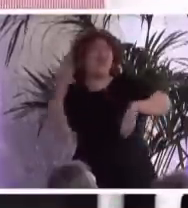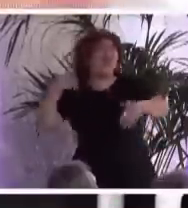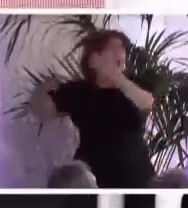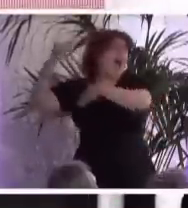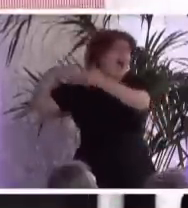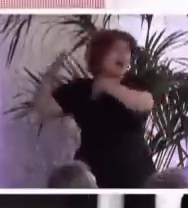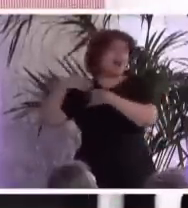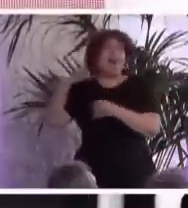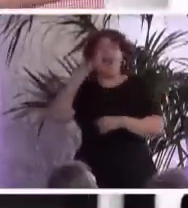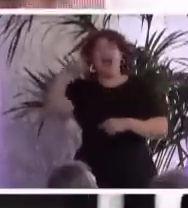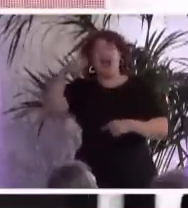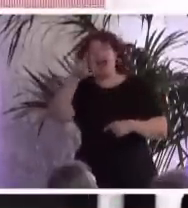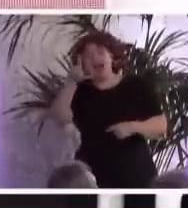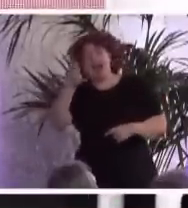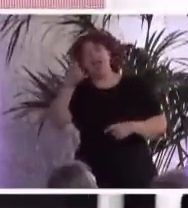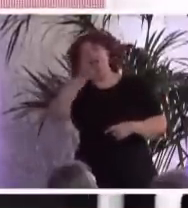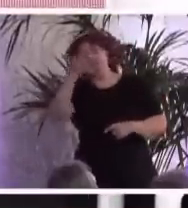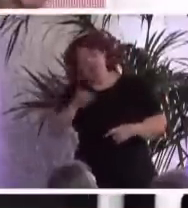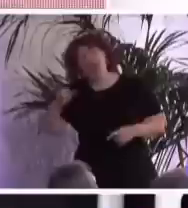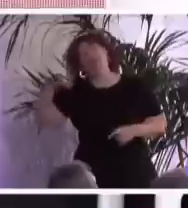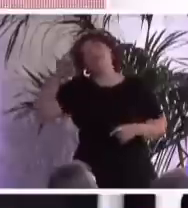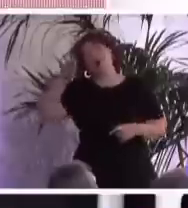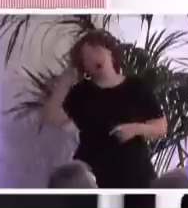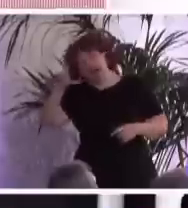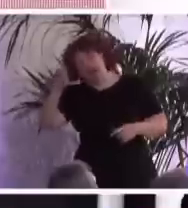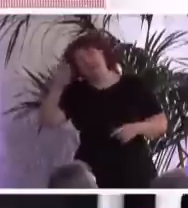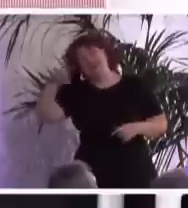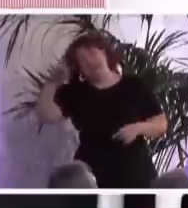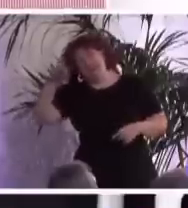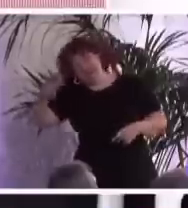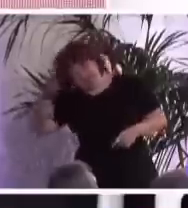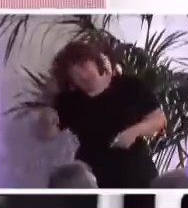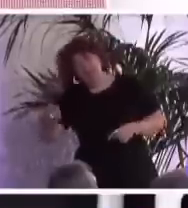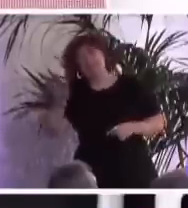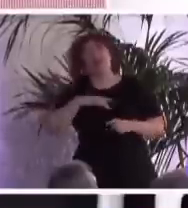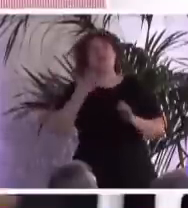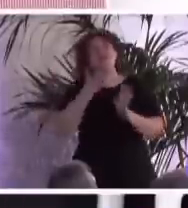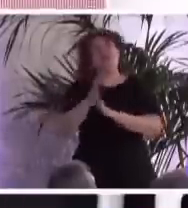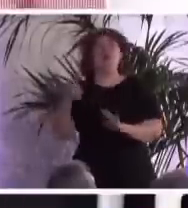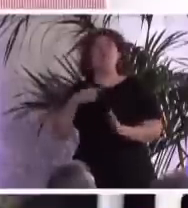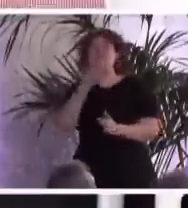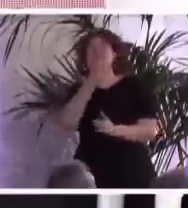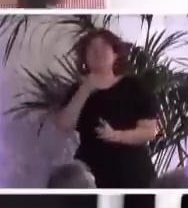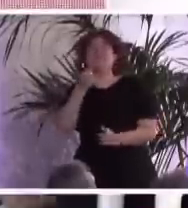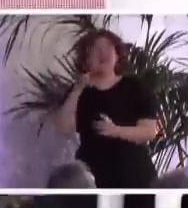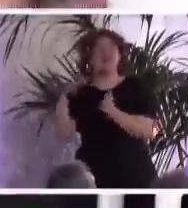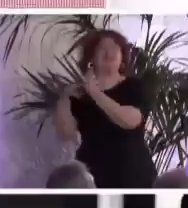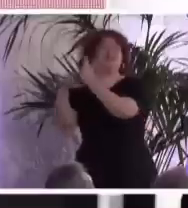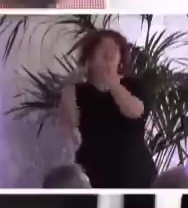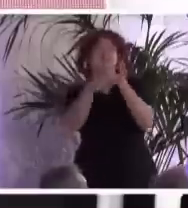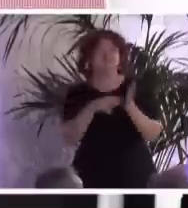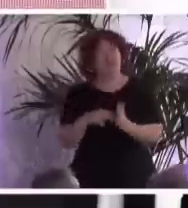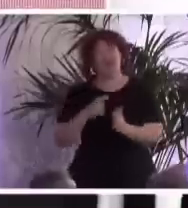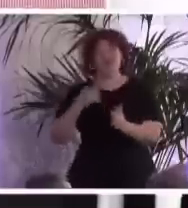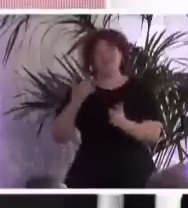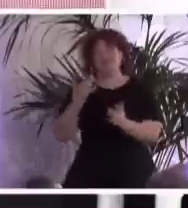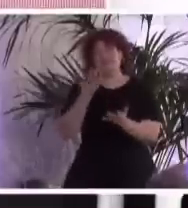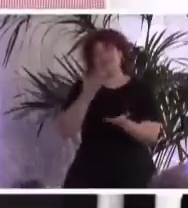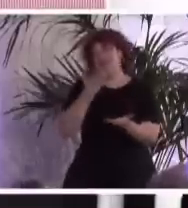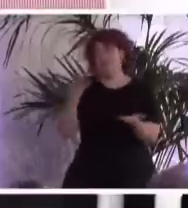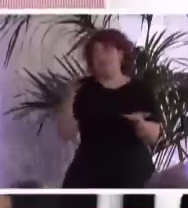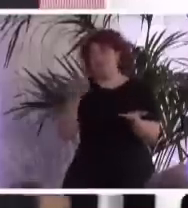como la de Ángel Pérez como la de moral santín como la que se podían comprar ya podemos no se lo pueden comprar y por eso